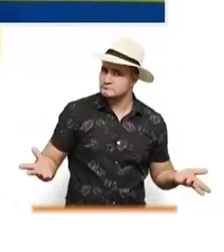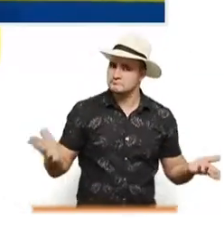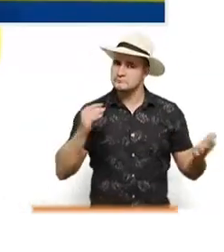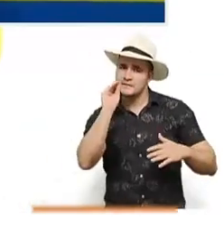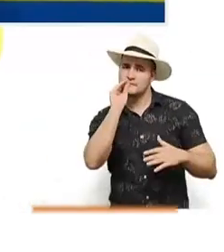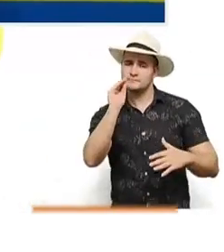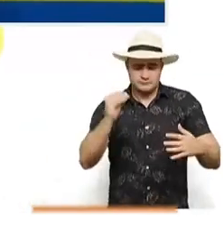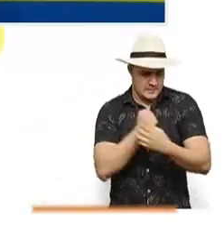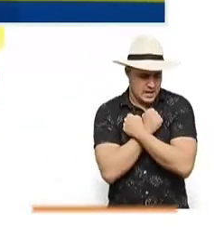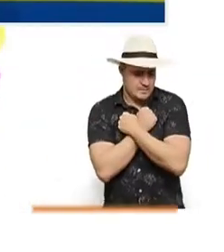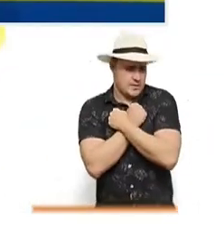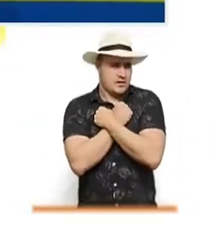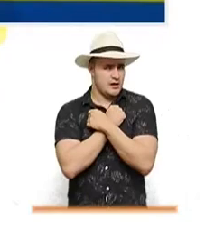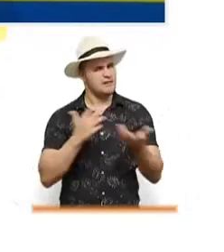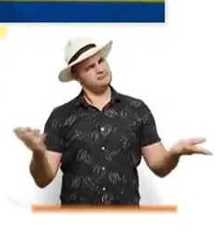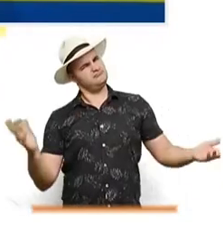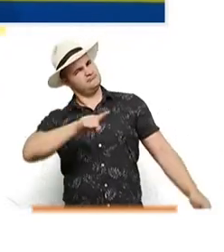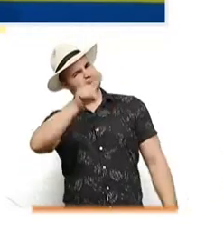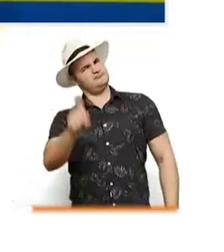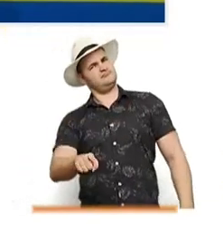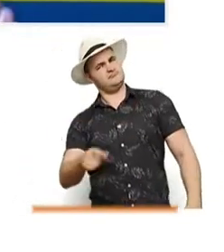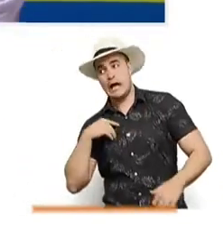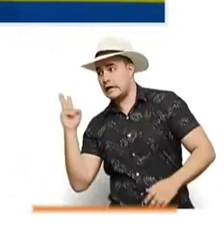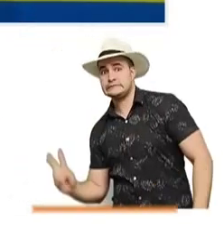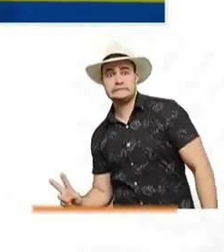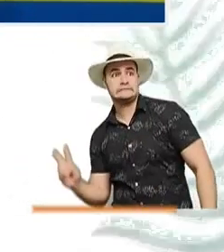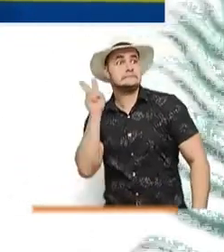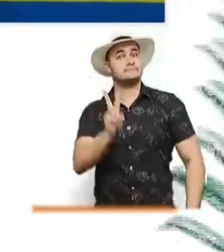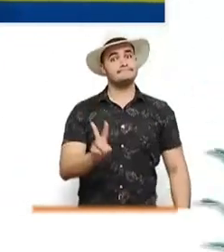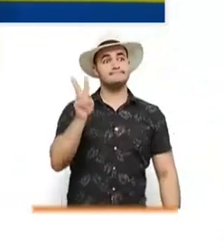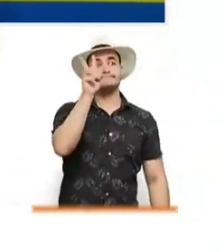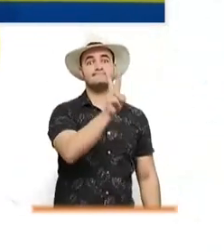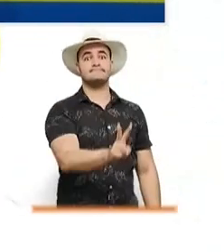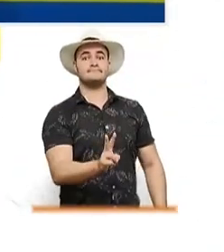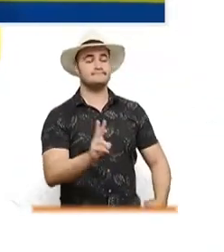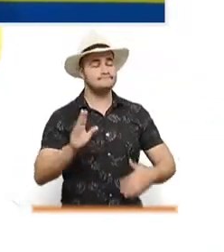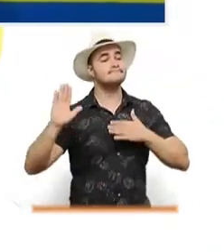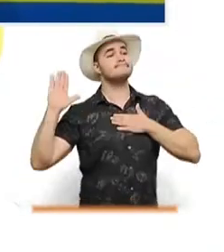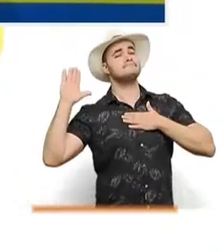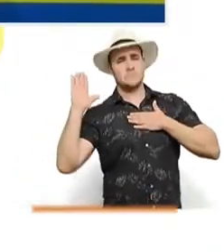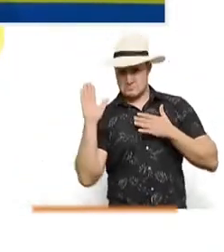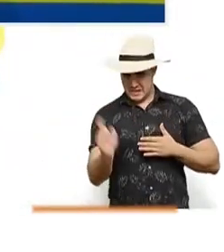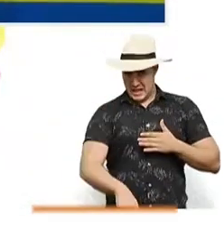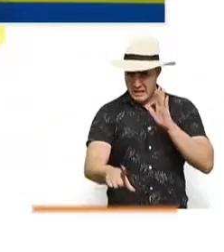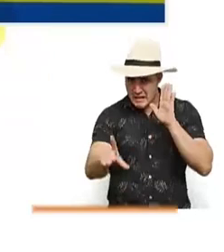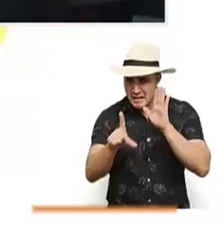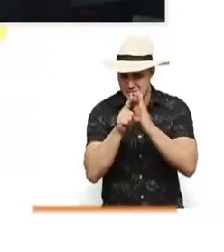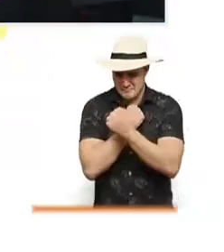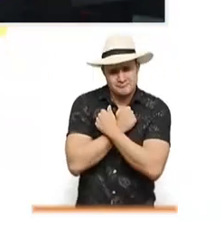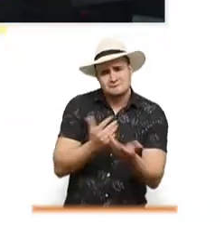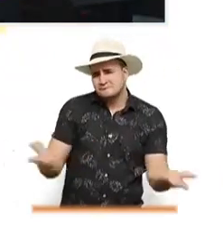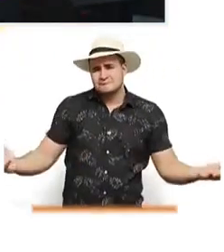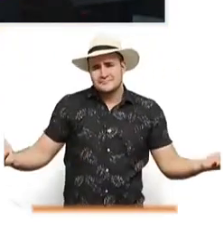para amar no tiene que ir a jurar en las puertas de un altar.